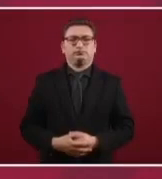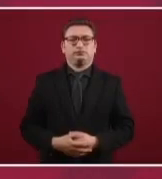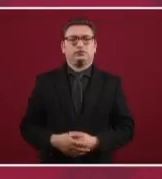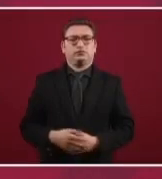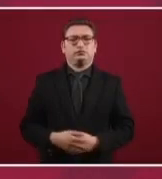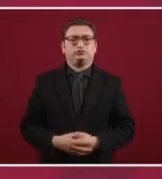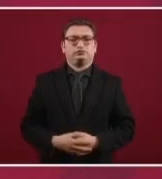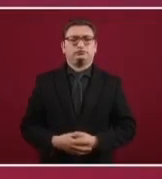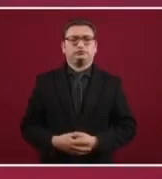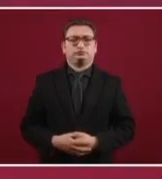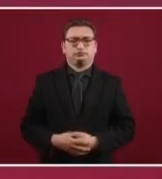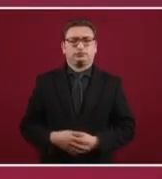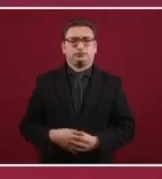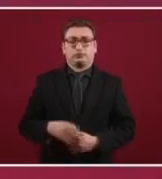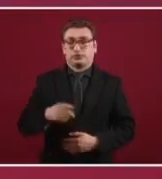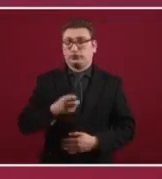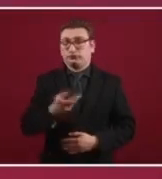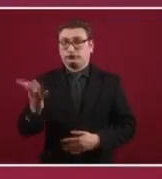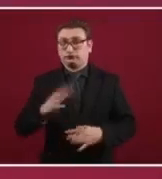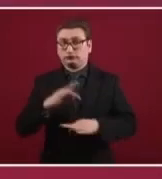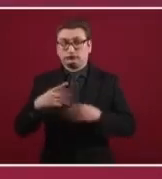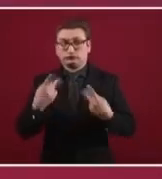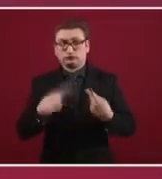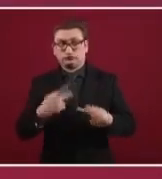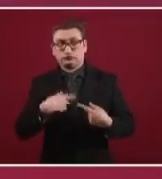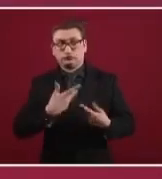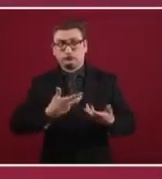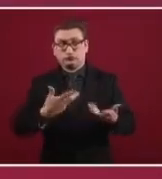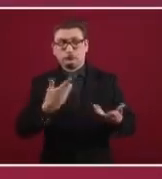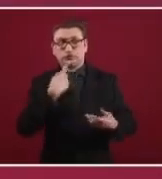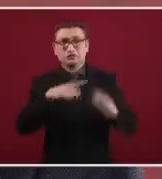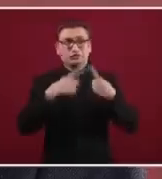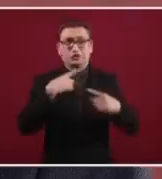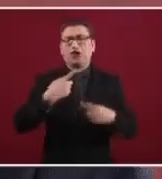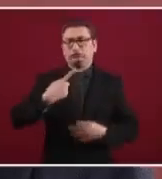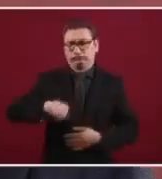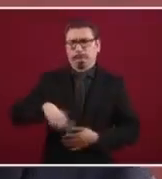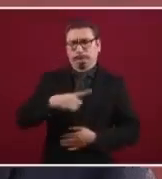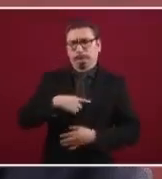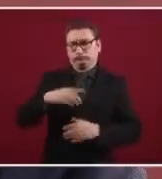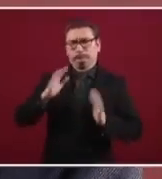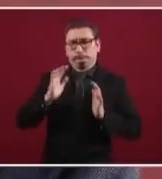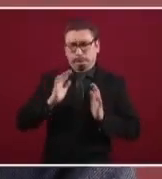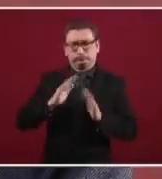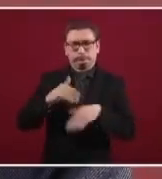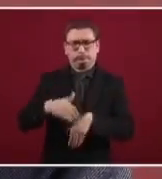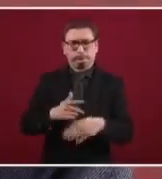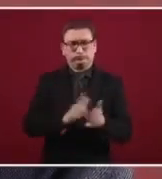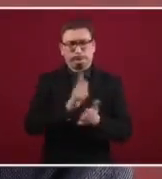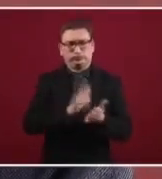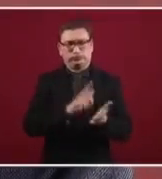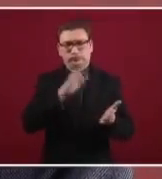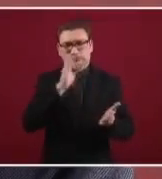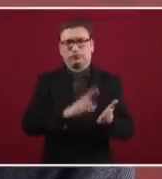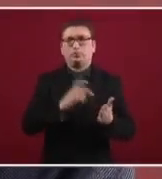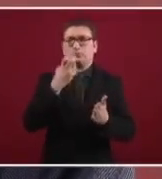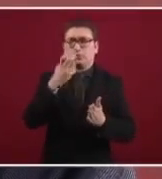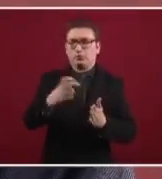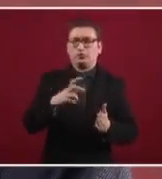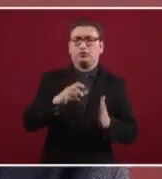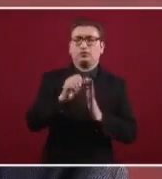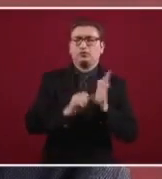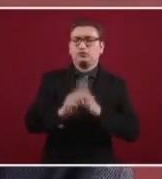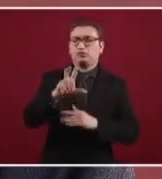llevar a cabo, de conformidad con la ley, por eso la reforma al artículo 35 de la Constitución,